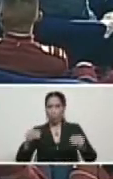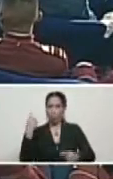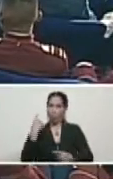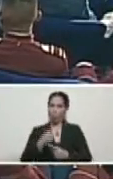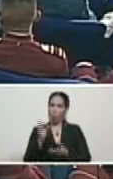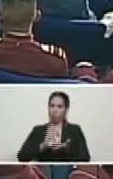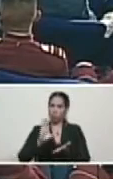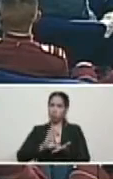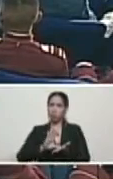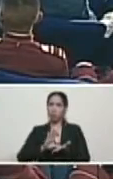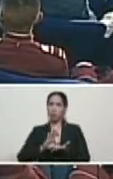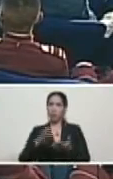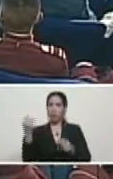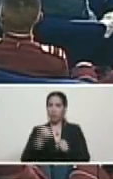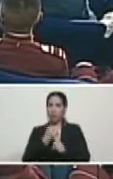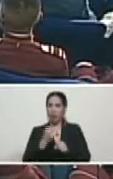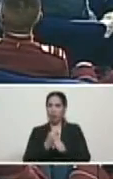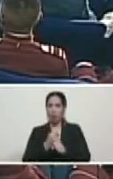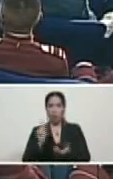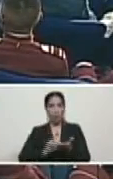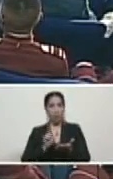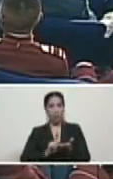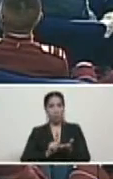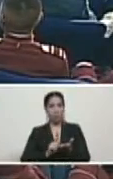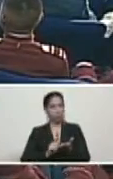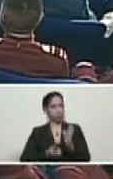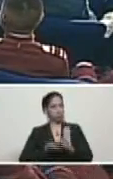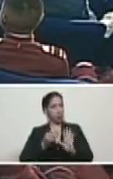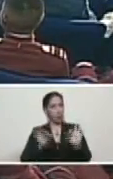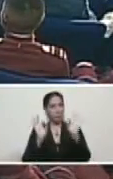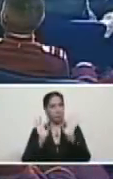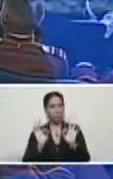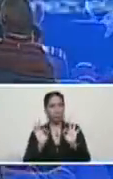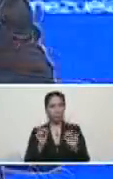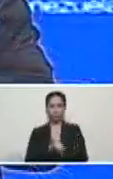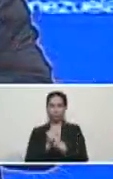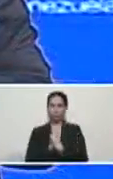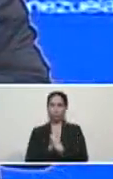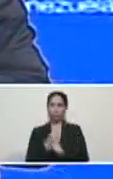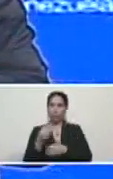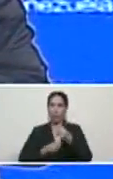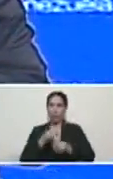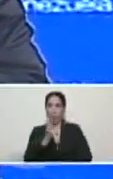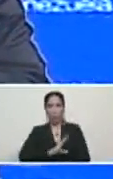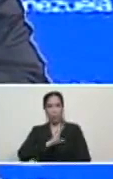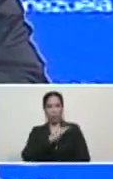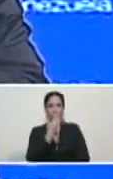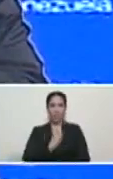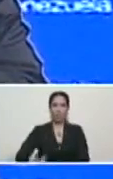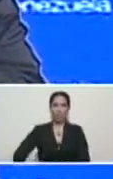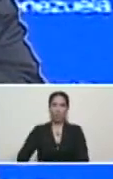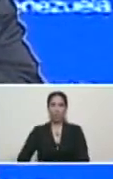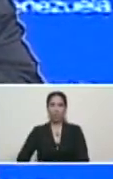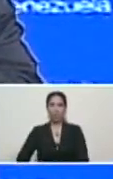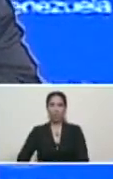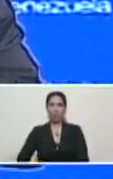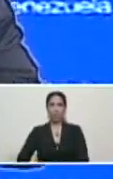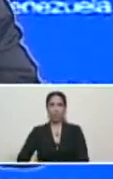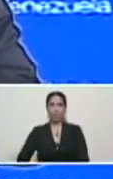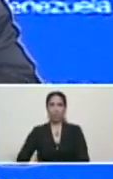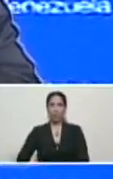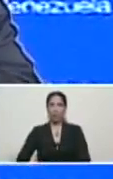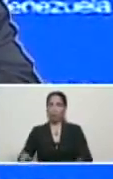trabajo. Es un trabajo muy especial, hecho por la Comisión Presidencial para la conmemoración